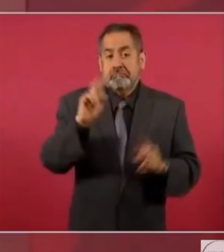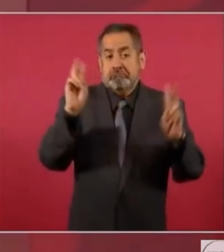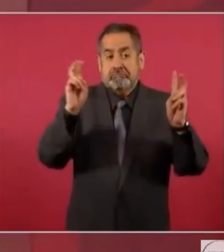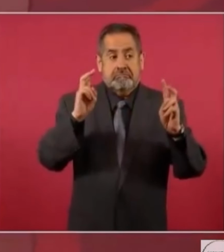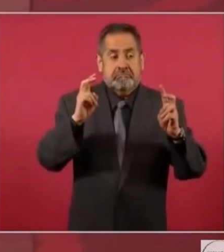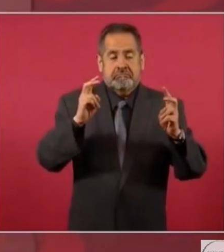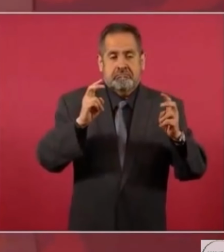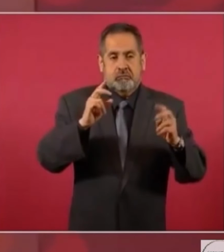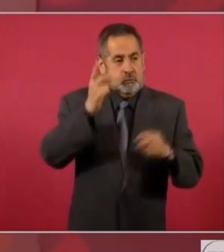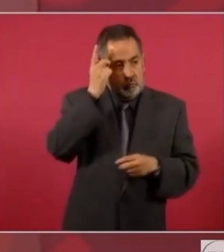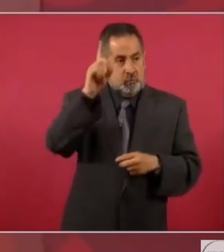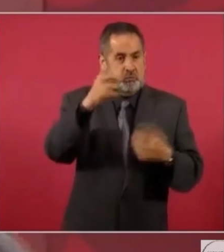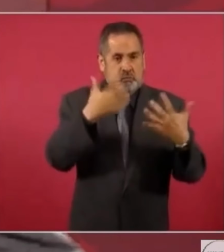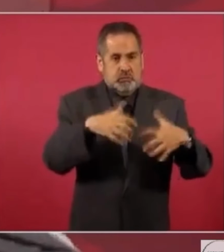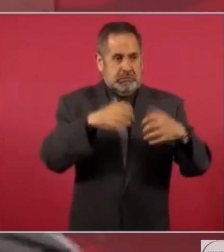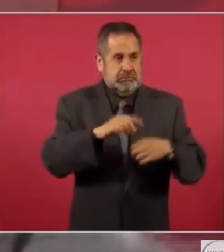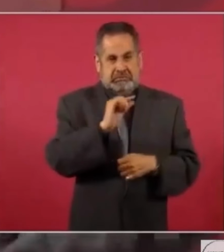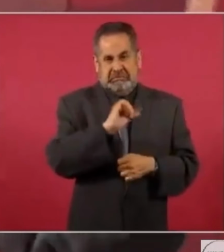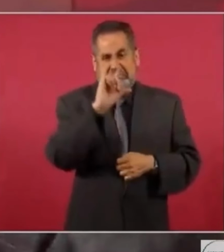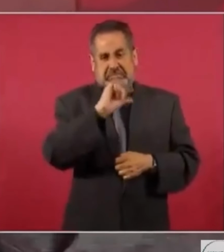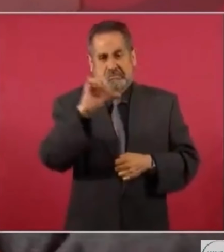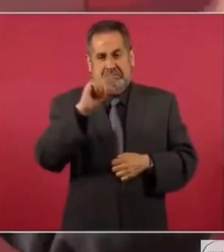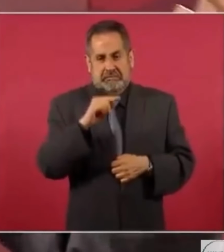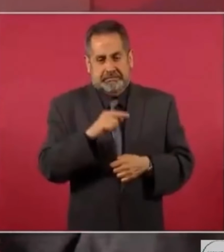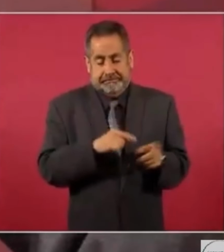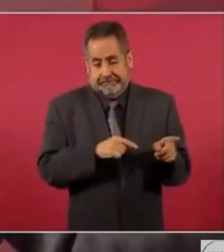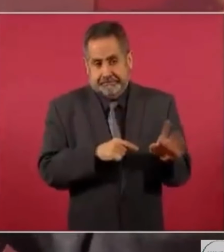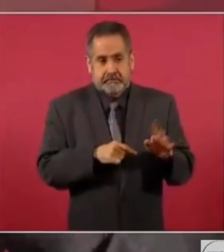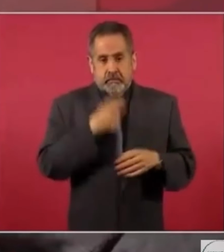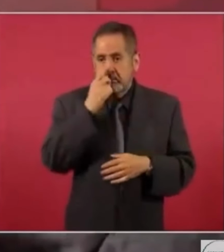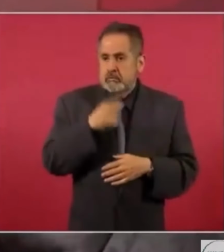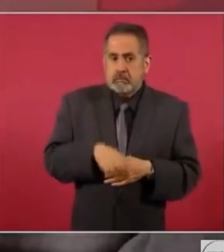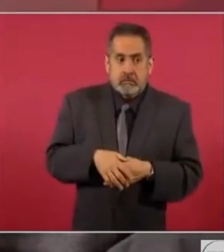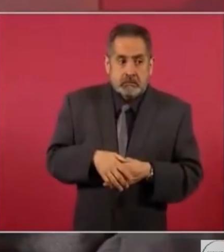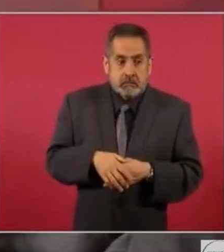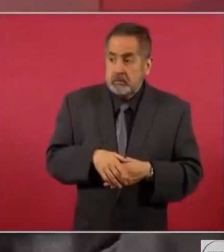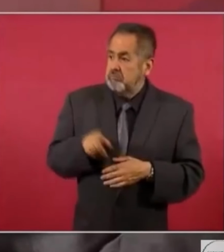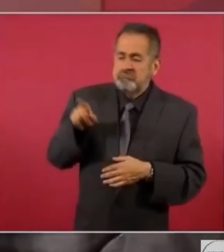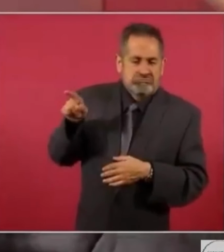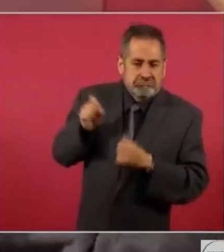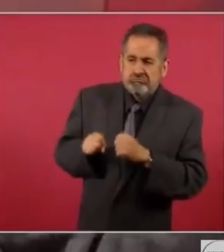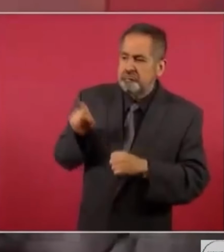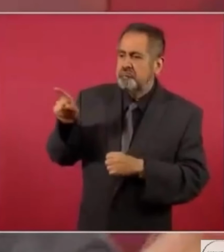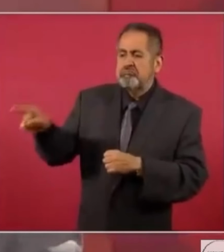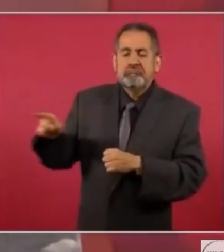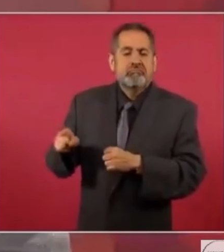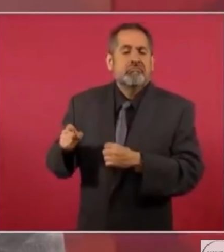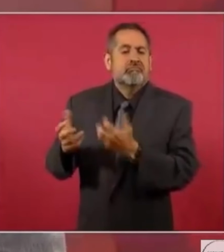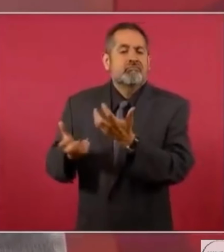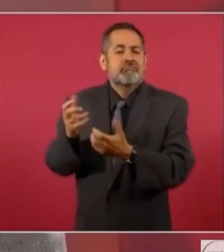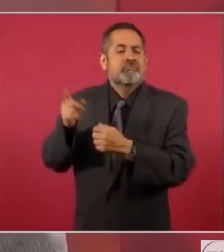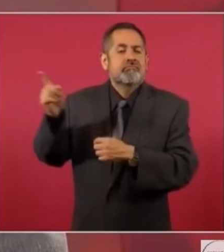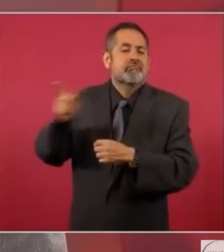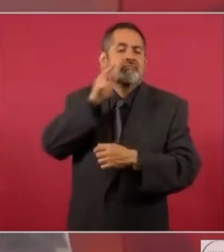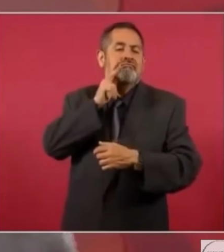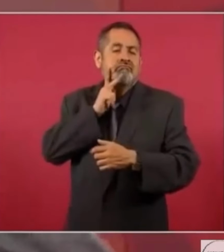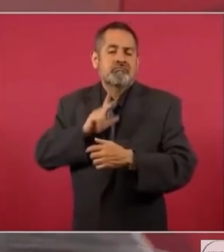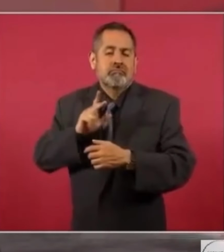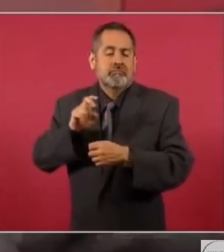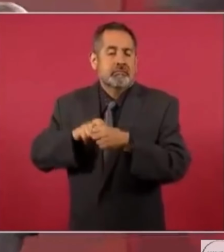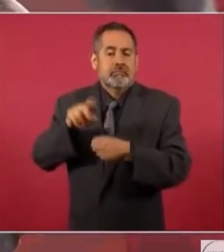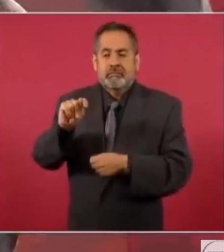¿no?, de que se echó a andar la refinería de Tula